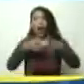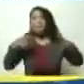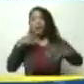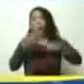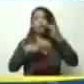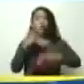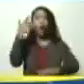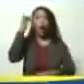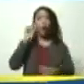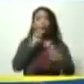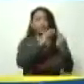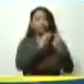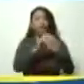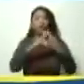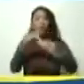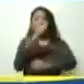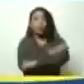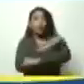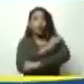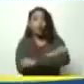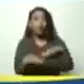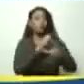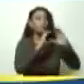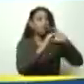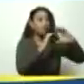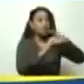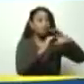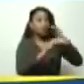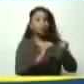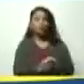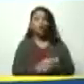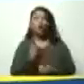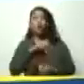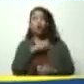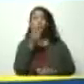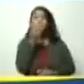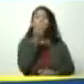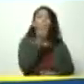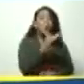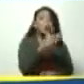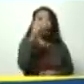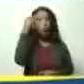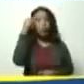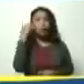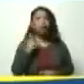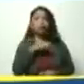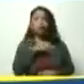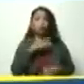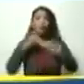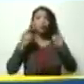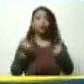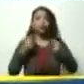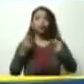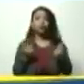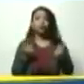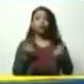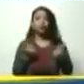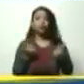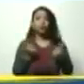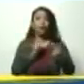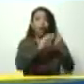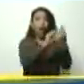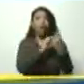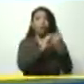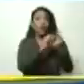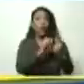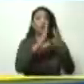diálogo con todas las oposiciones nosotros en los próximos días vamos a activar el diálogo